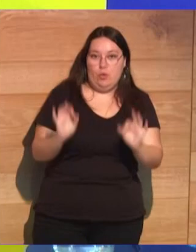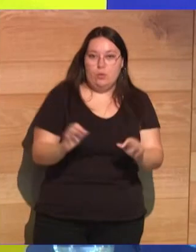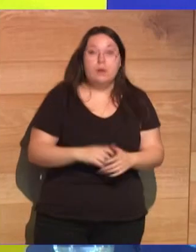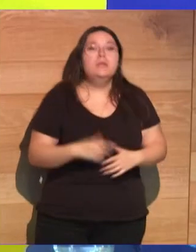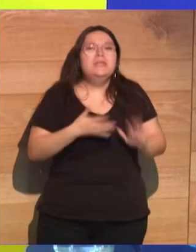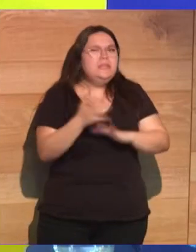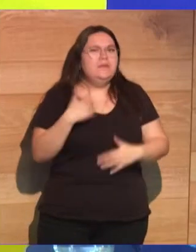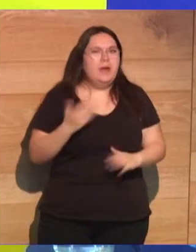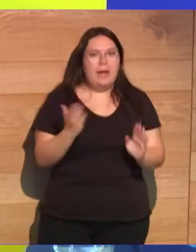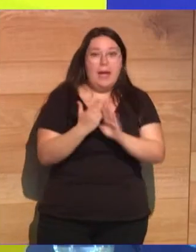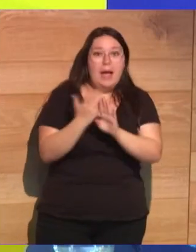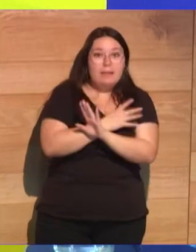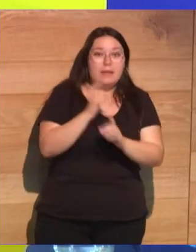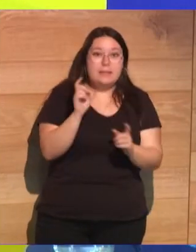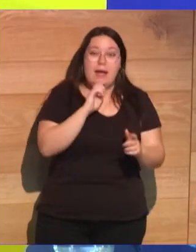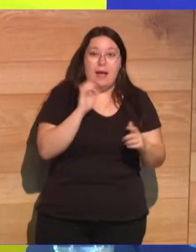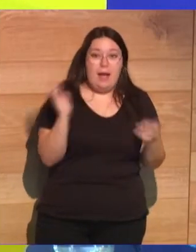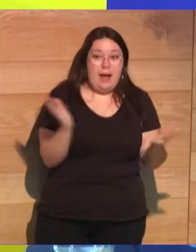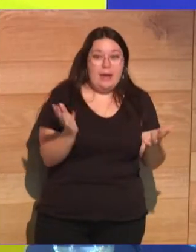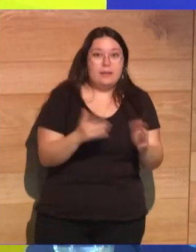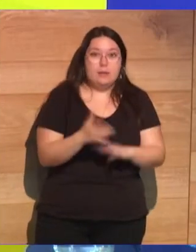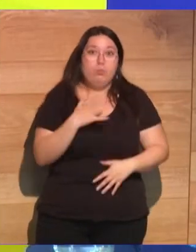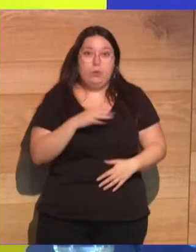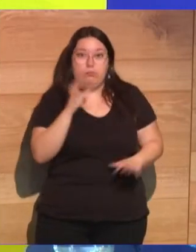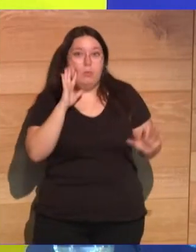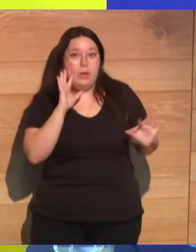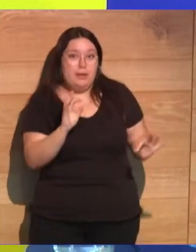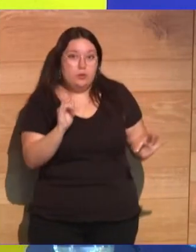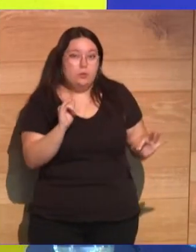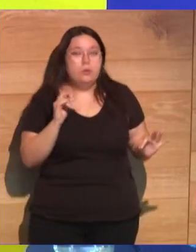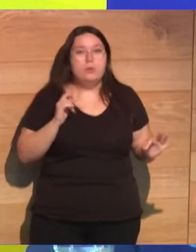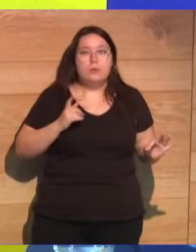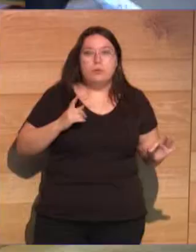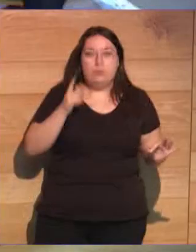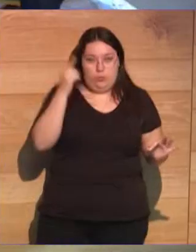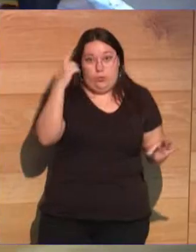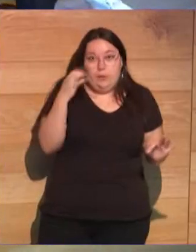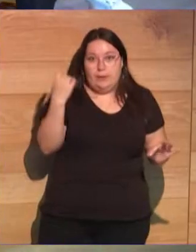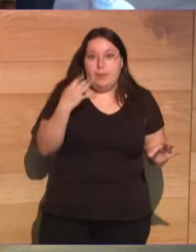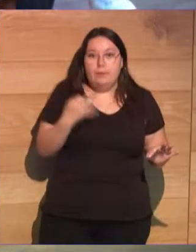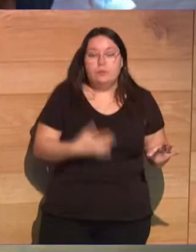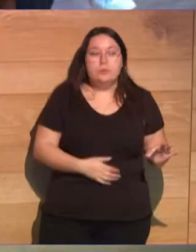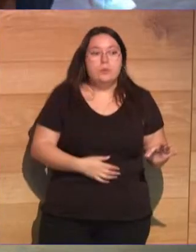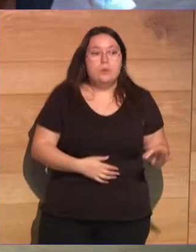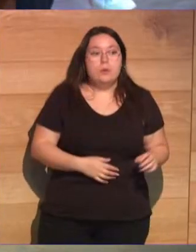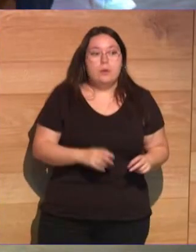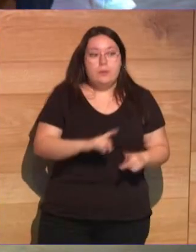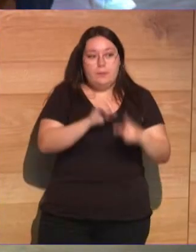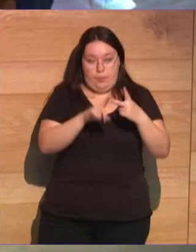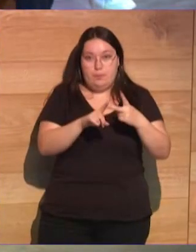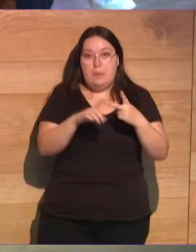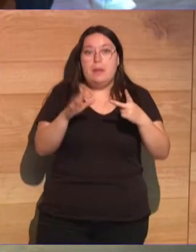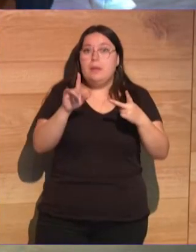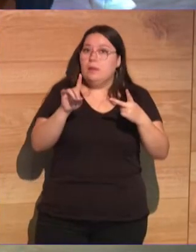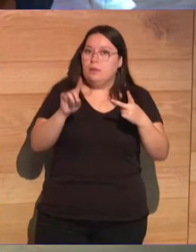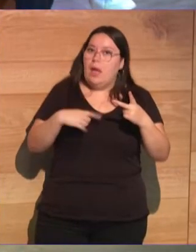que tenemos que estar alertas, y lo que antes hemos dicho, hay riesgos, tenemos que ser conscientes de los riesgos, pero bueno, abordarlos. Y dos, vale, hay un